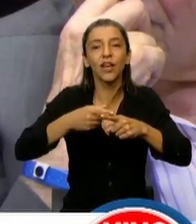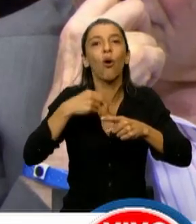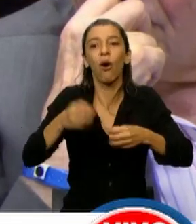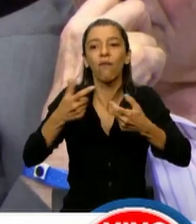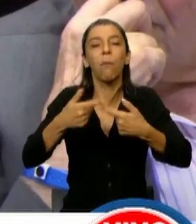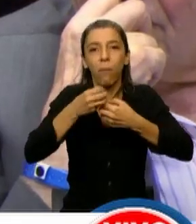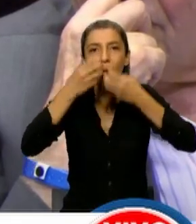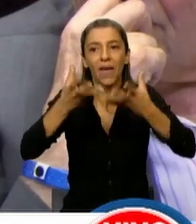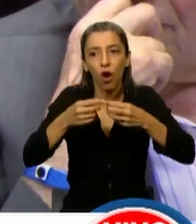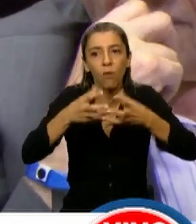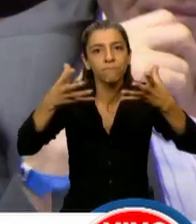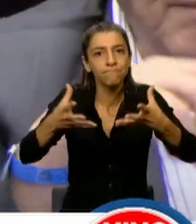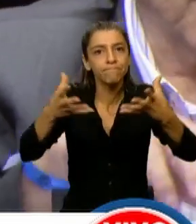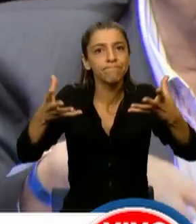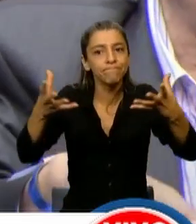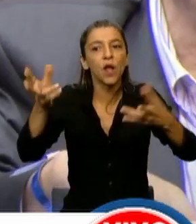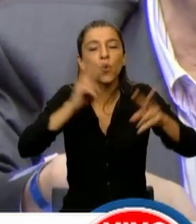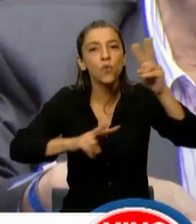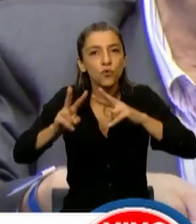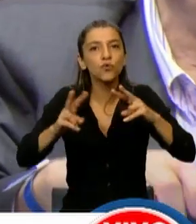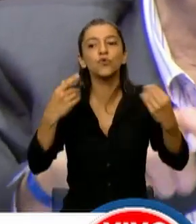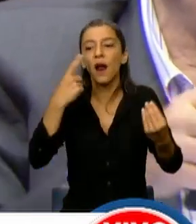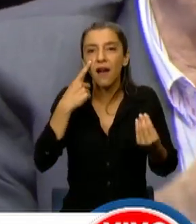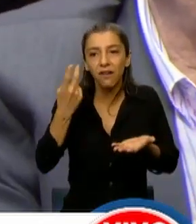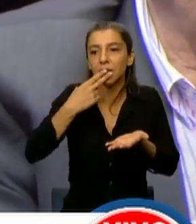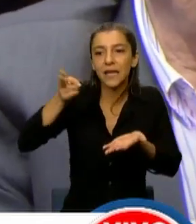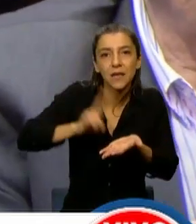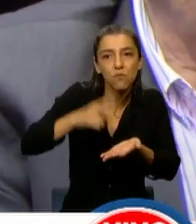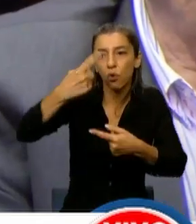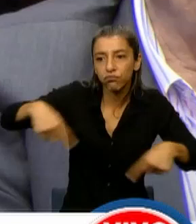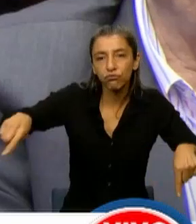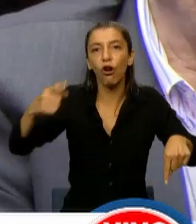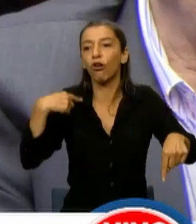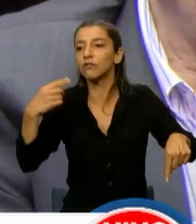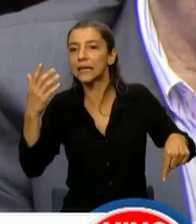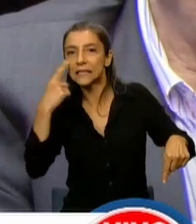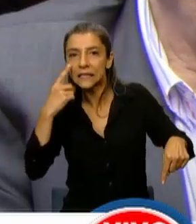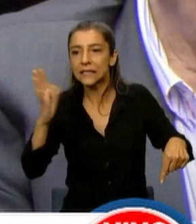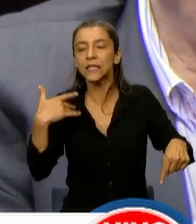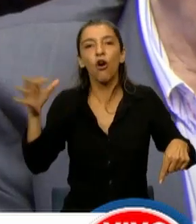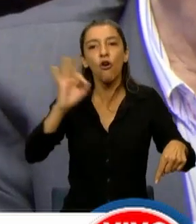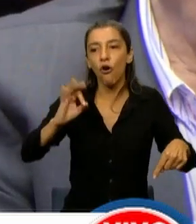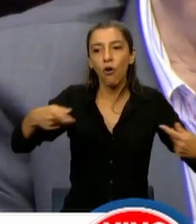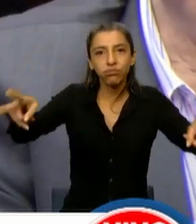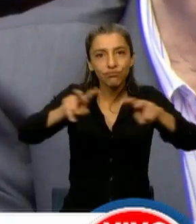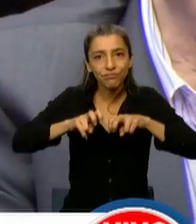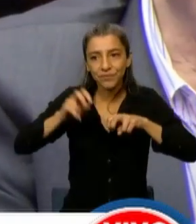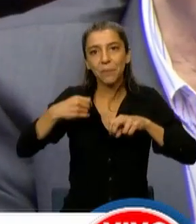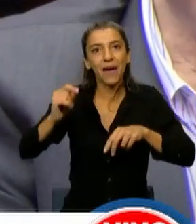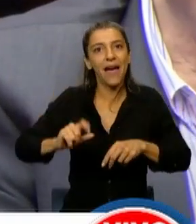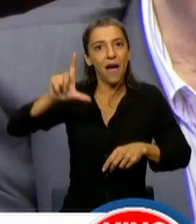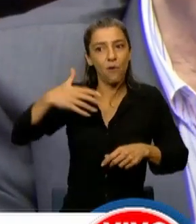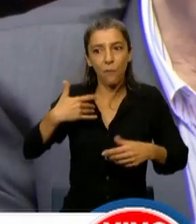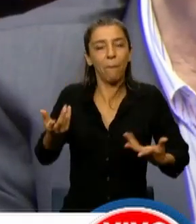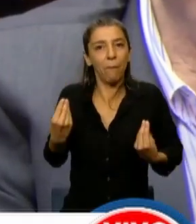tienen que ver de la expansión fiscal o el aumento del déficit que hubo el año pasado o la expansión monetaria